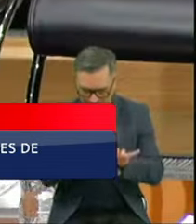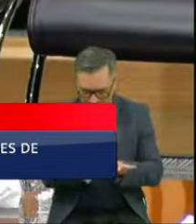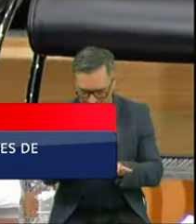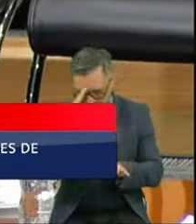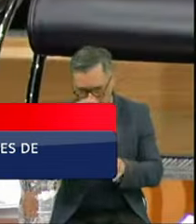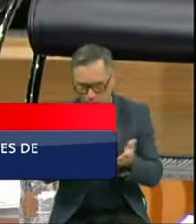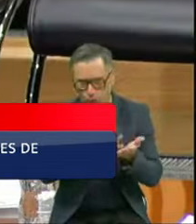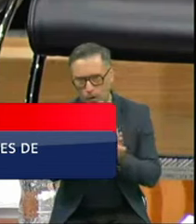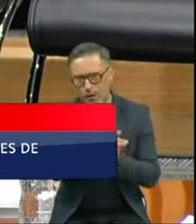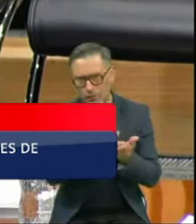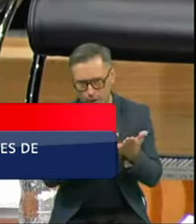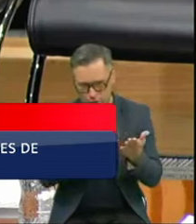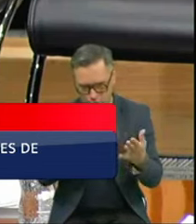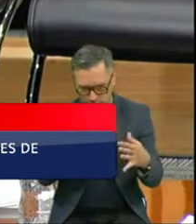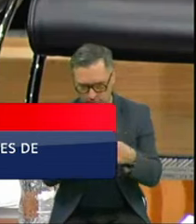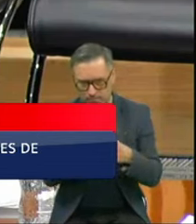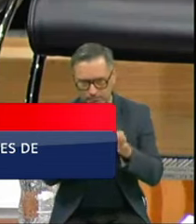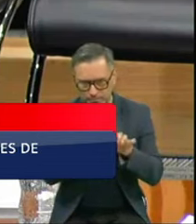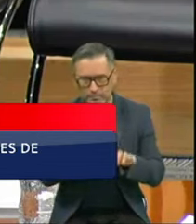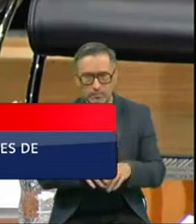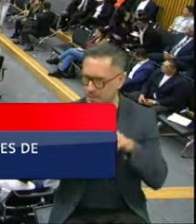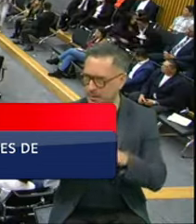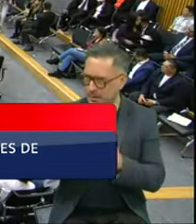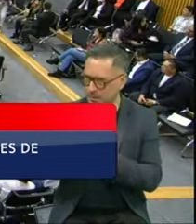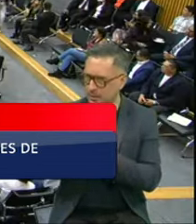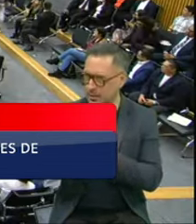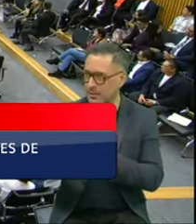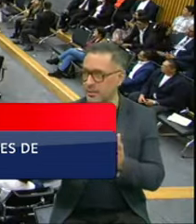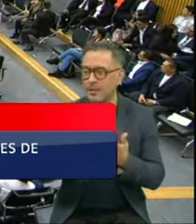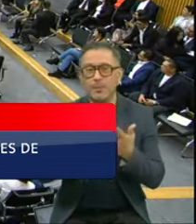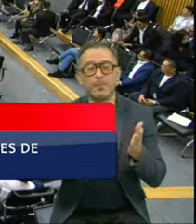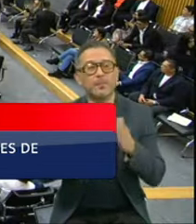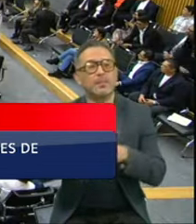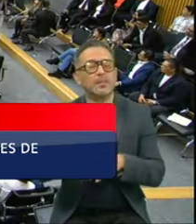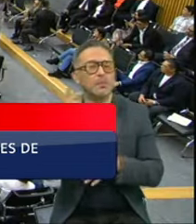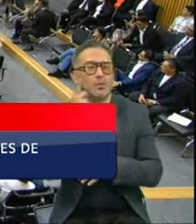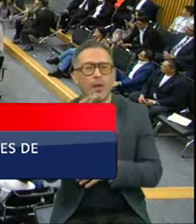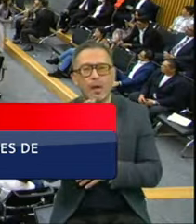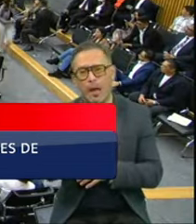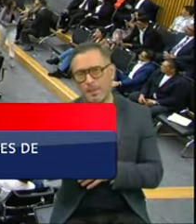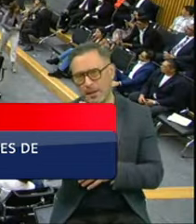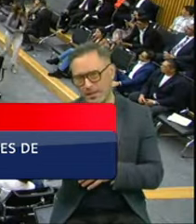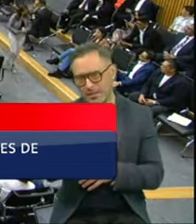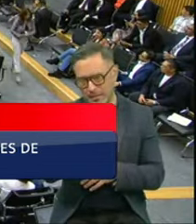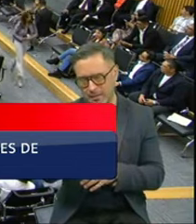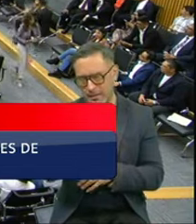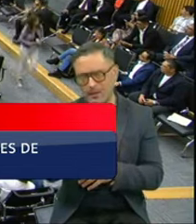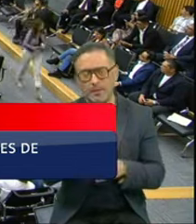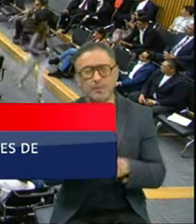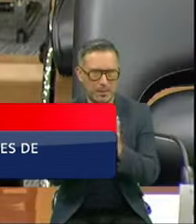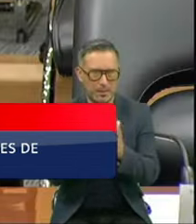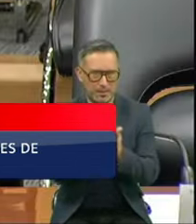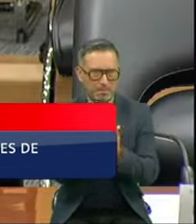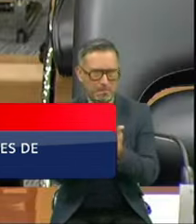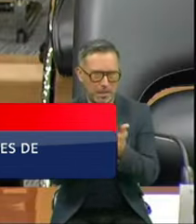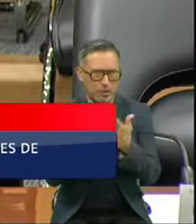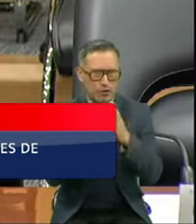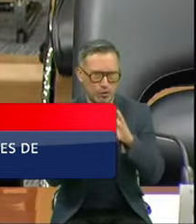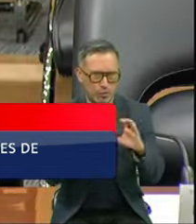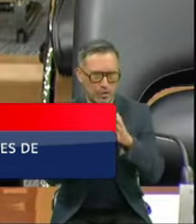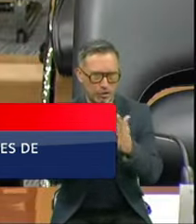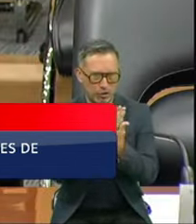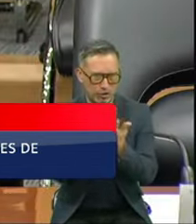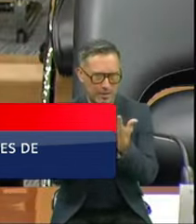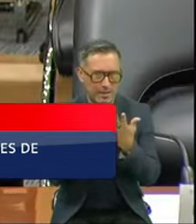ciudadanos, a los mexicanos, al pueblo de México, por supuesto, porque por supuesto que ese es un gran déficit que tiene nuestro régimen, pero eso